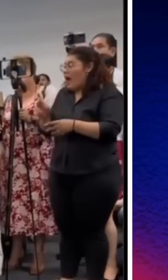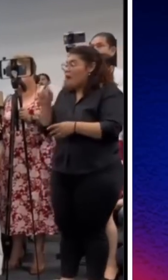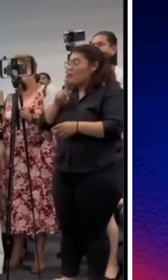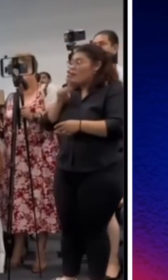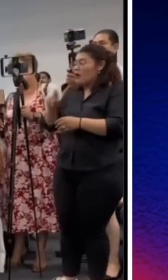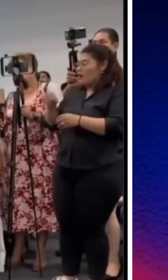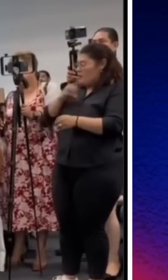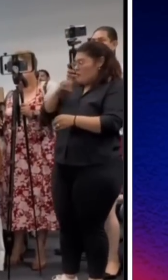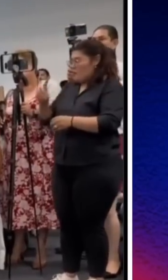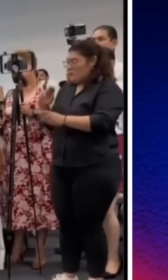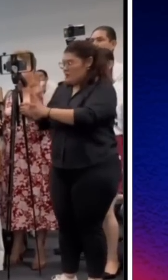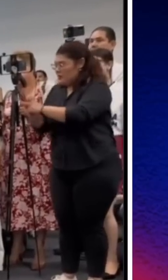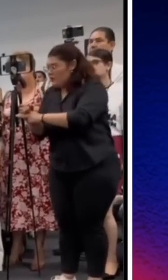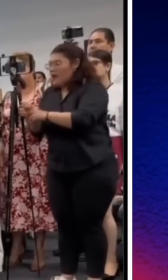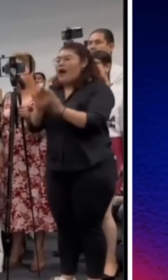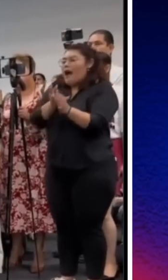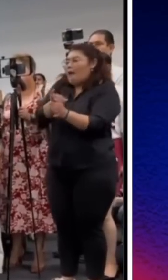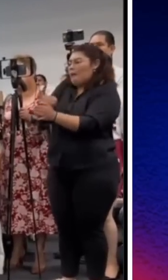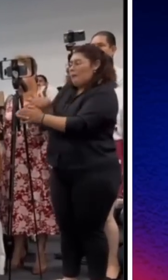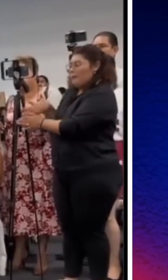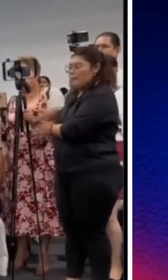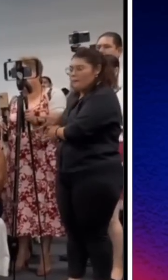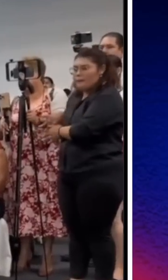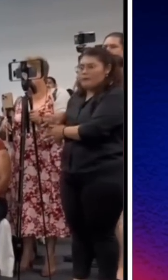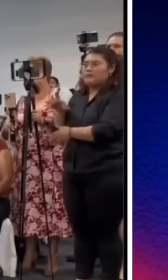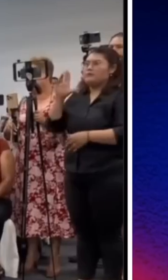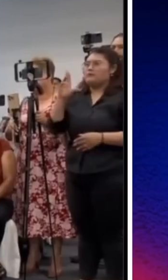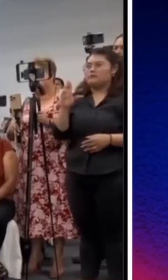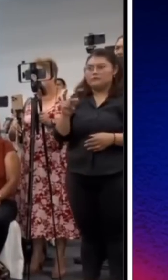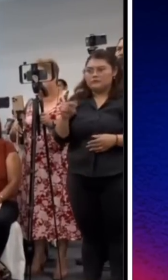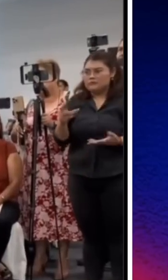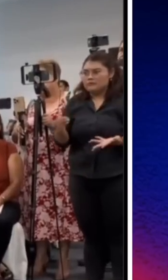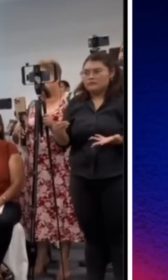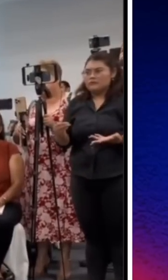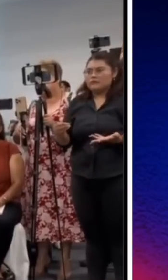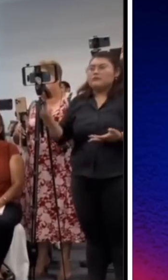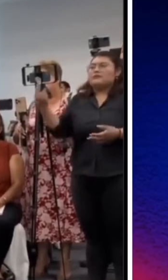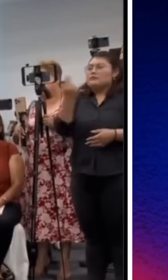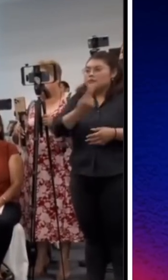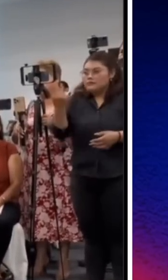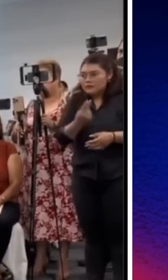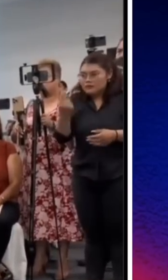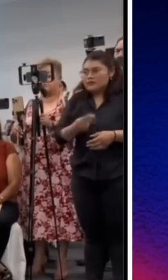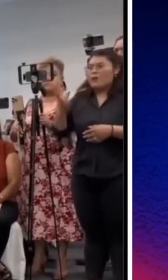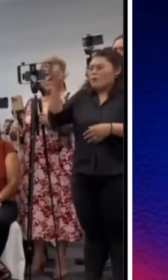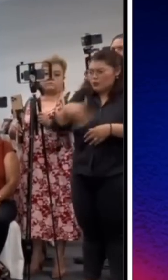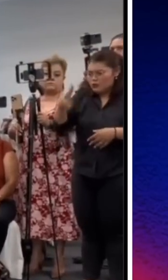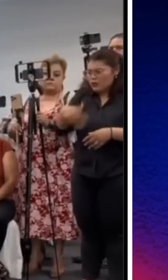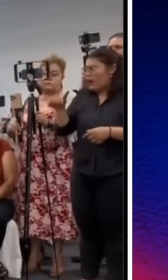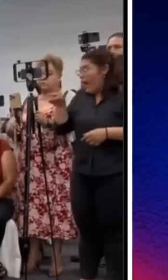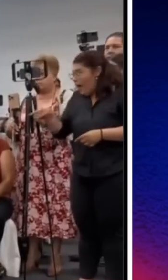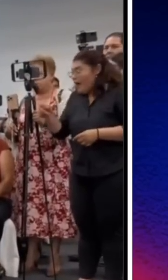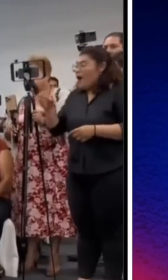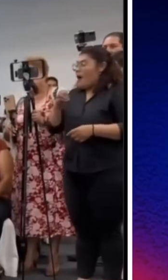es reconociendo que existe y buscando a los culpables y llevándolos a la justicia. En